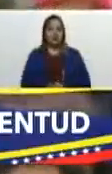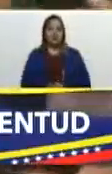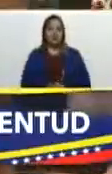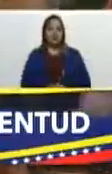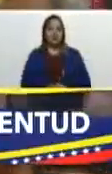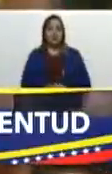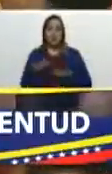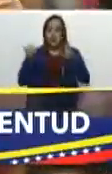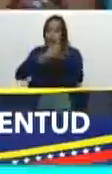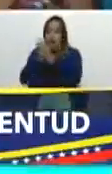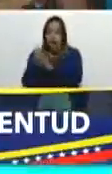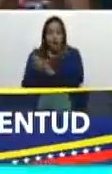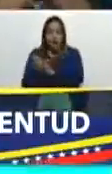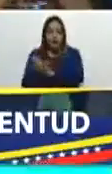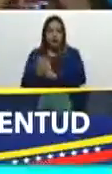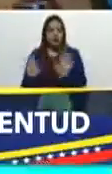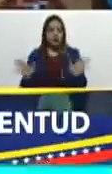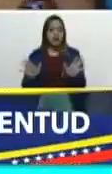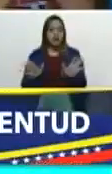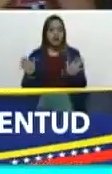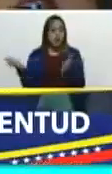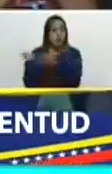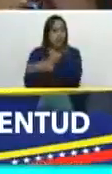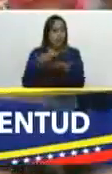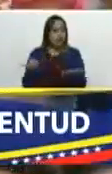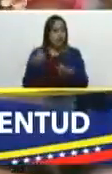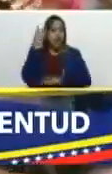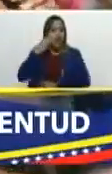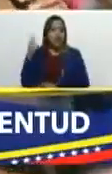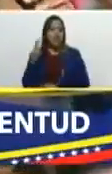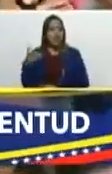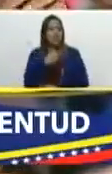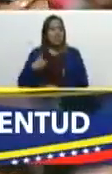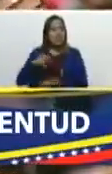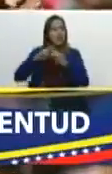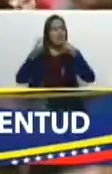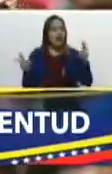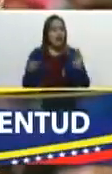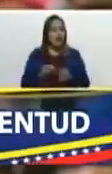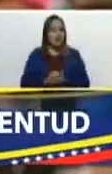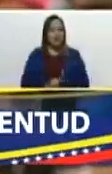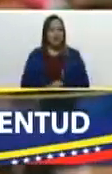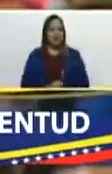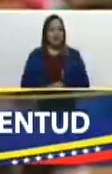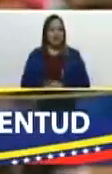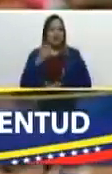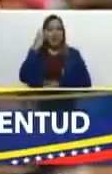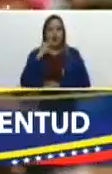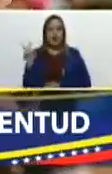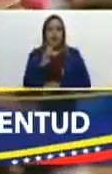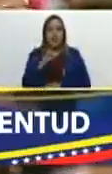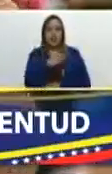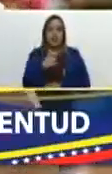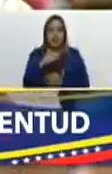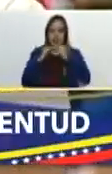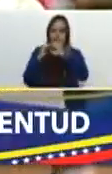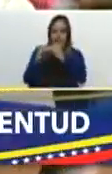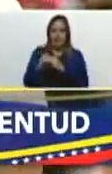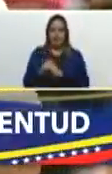¡Que las derogue! Los jóvenes de Venezuela queremos paz. Los jóvenes de Venezuela queremos